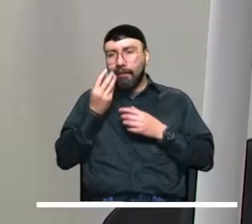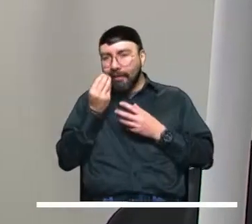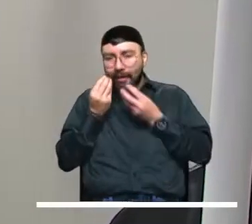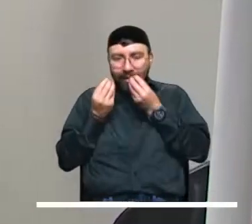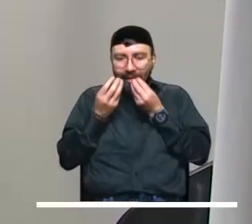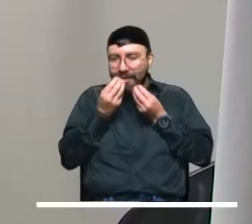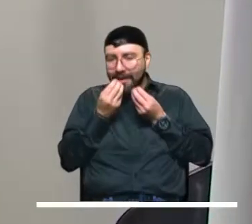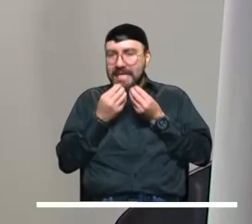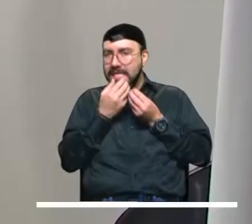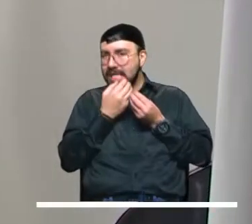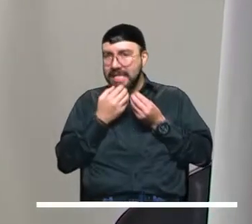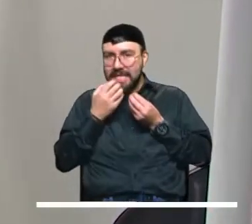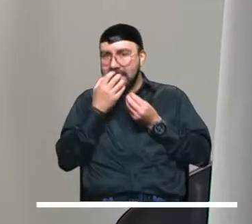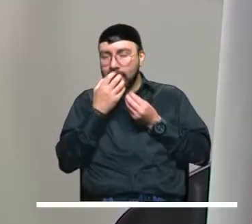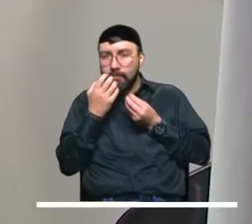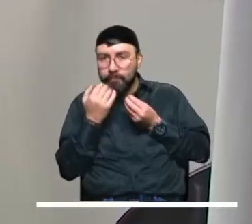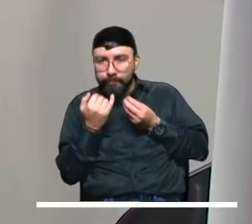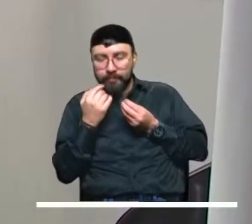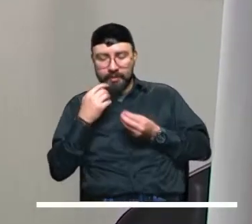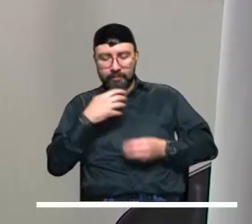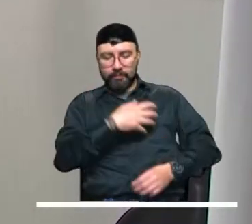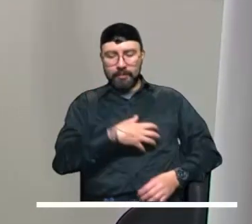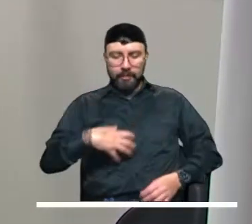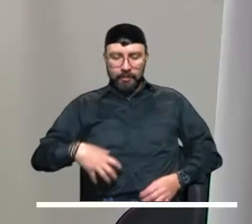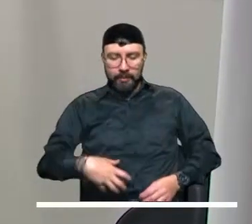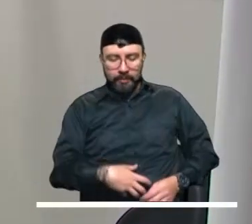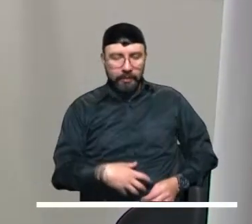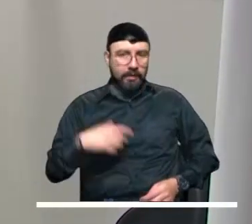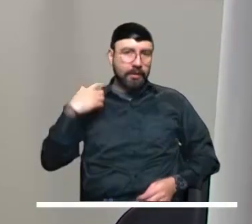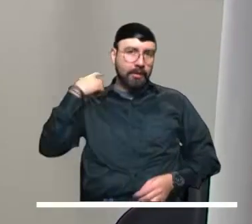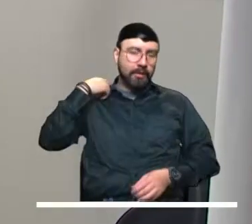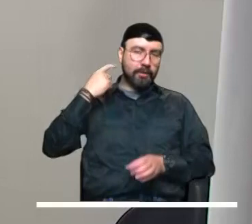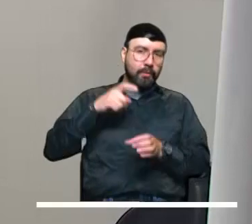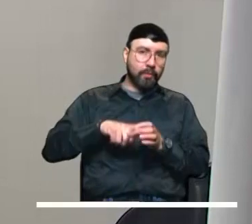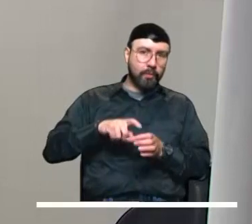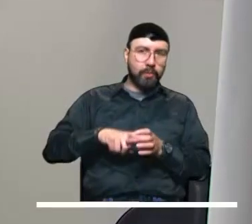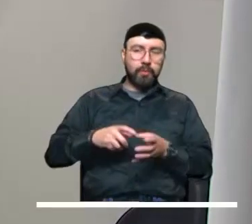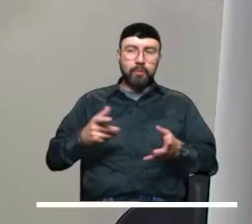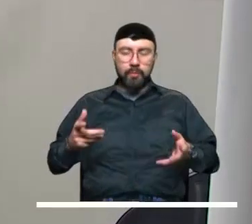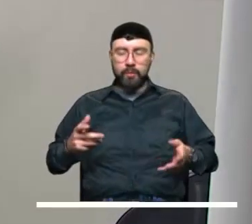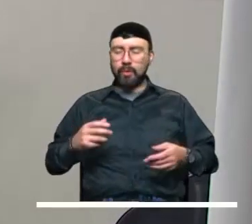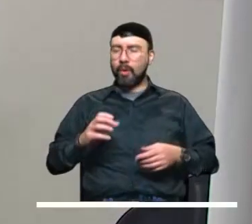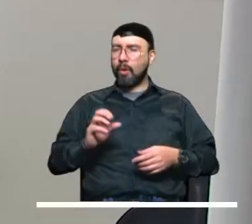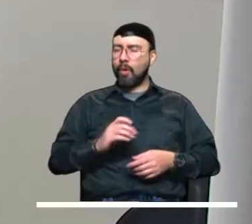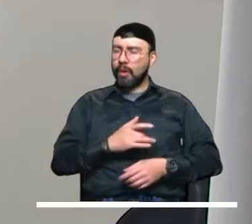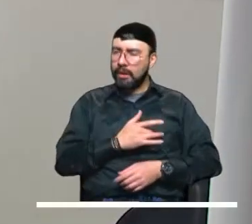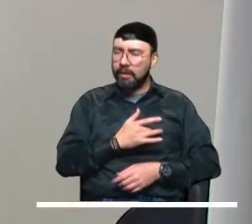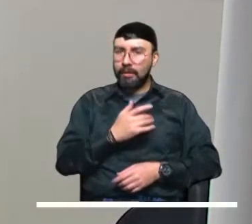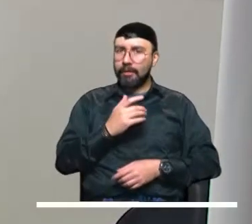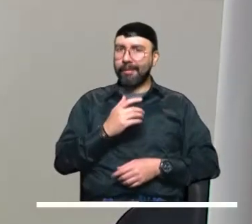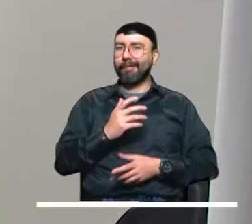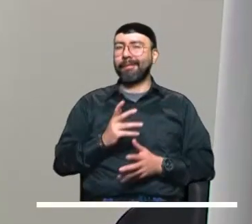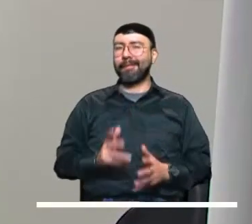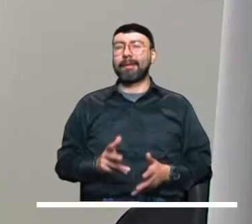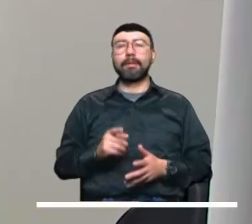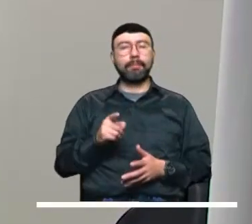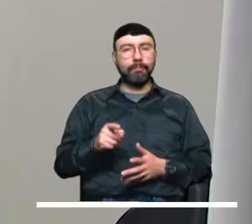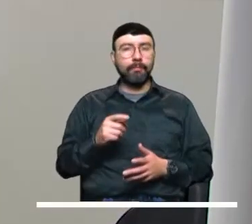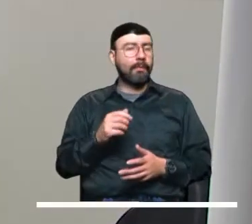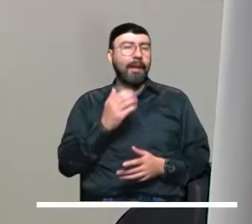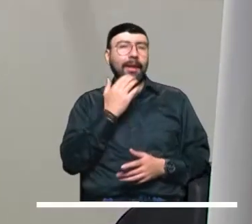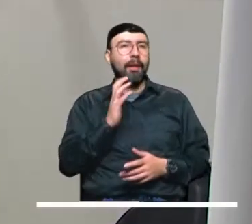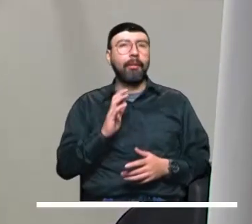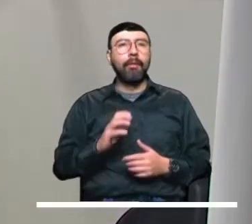se relaciona con un área de la columna, con uno de los órganos de los sentidos. Entonces, vamos a poner